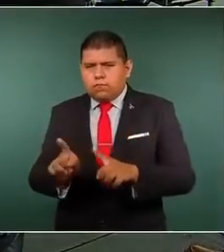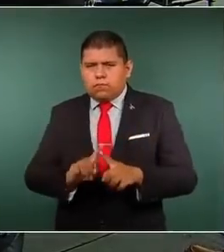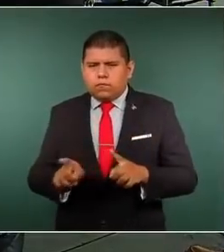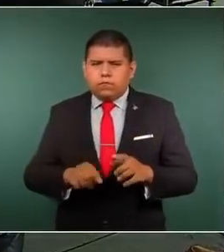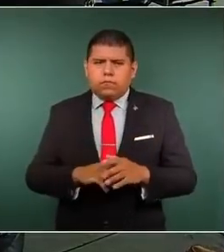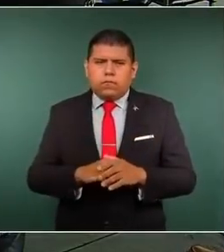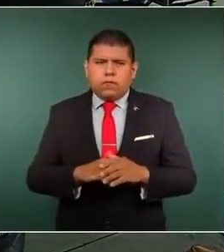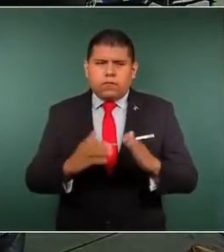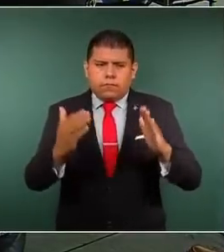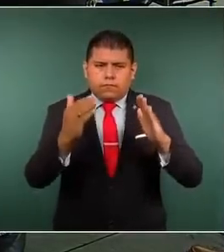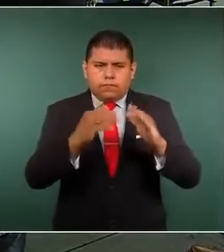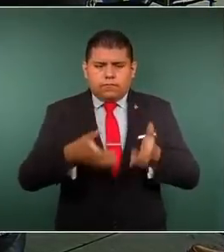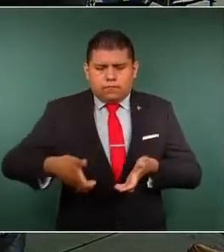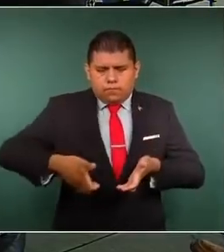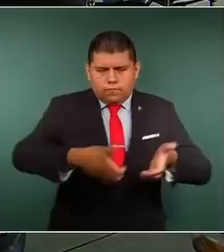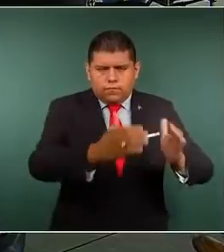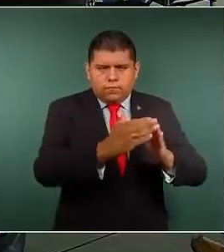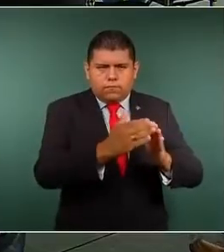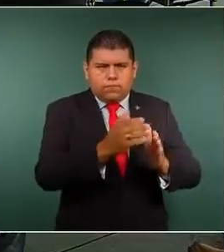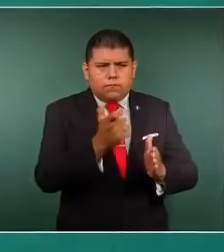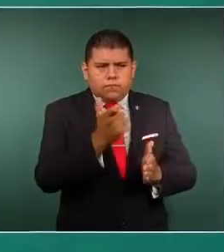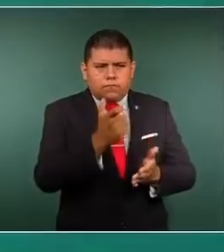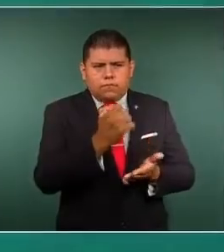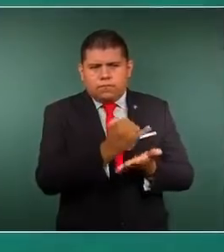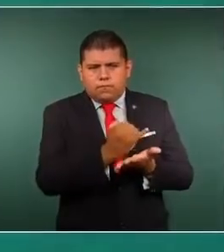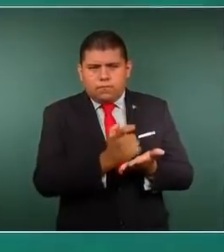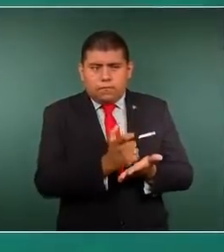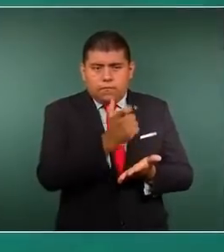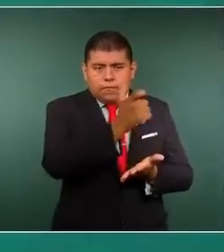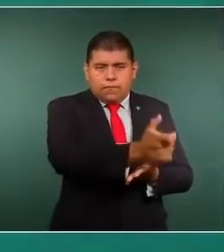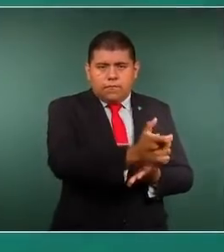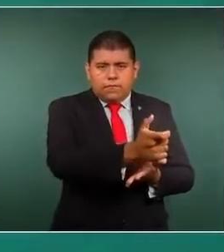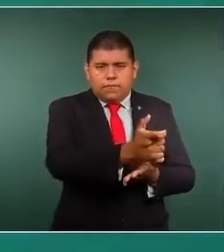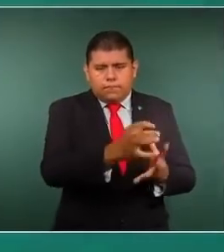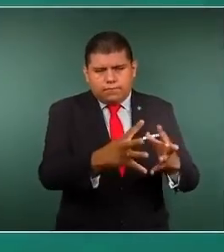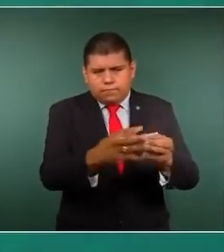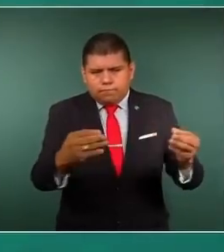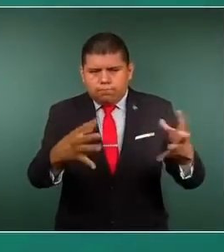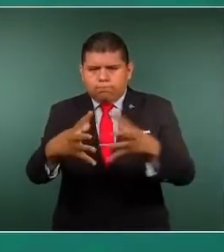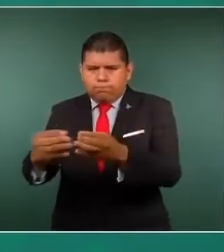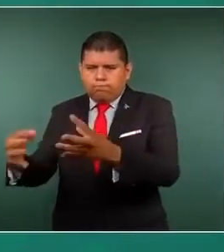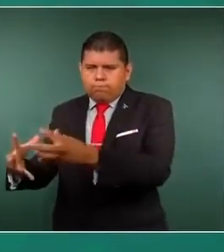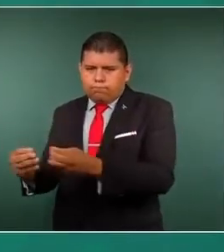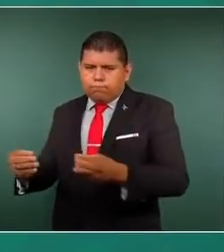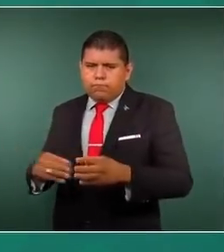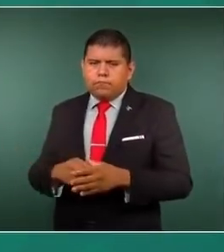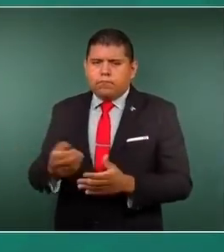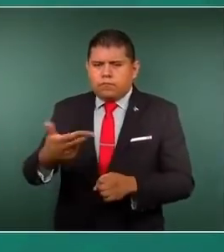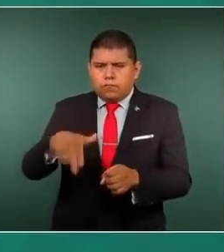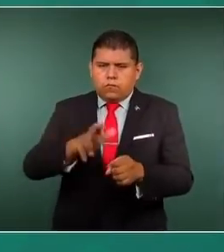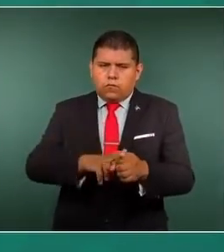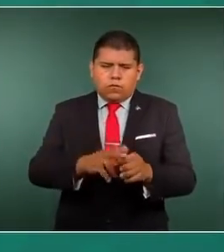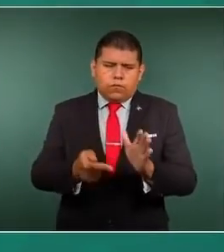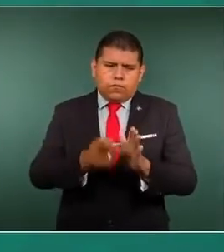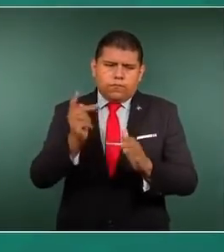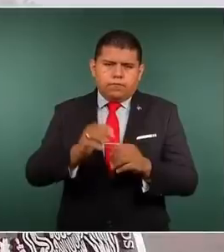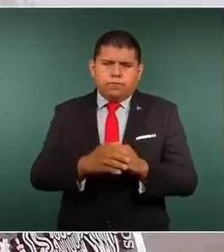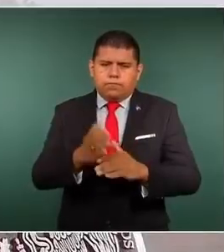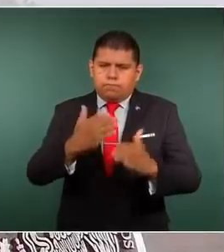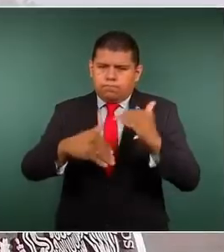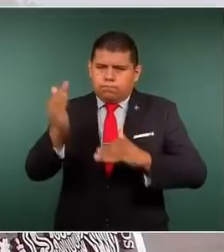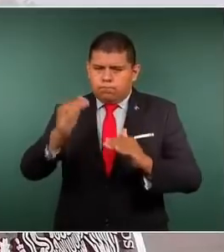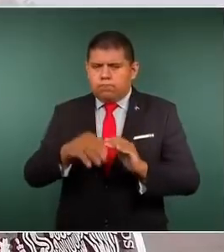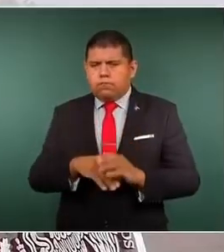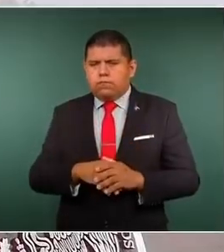de caseta hemos avanzado y vamos a informar